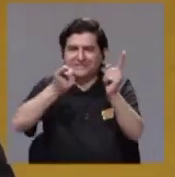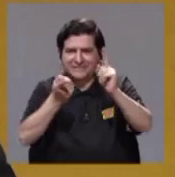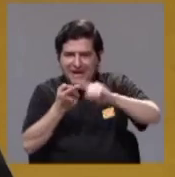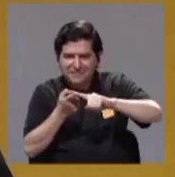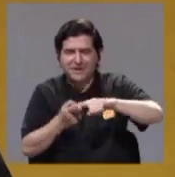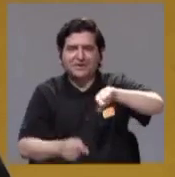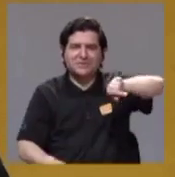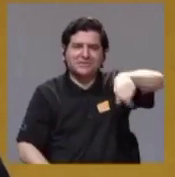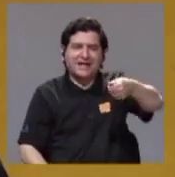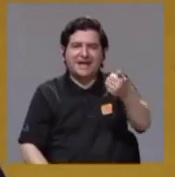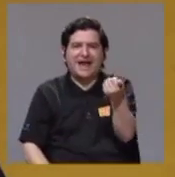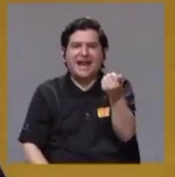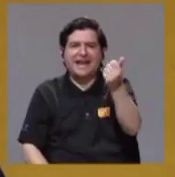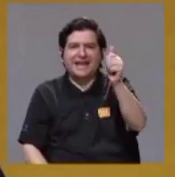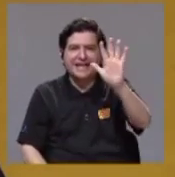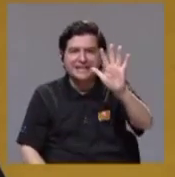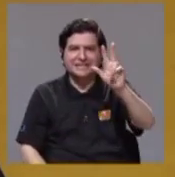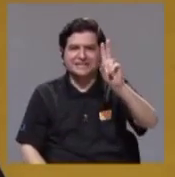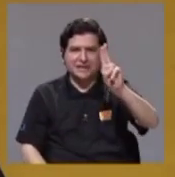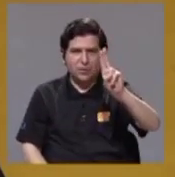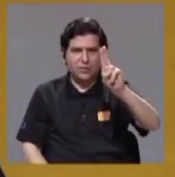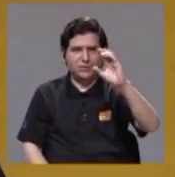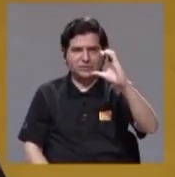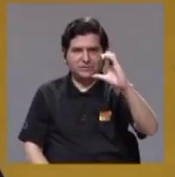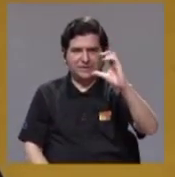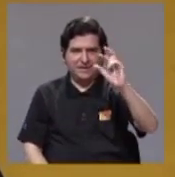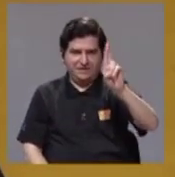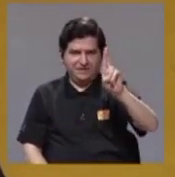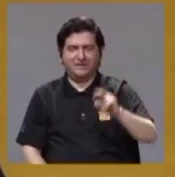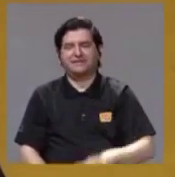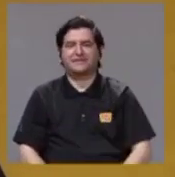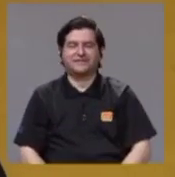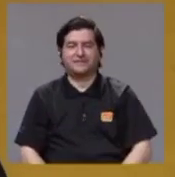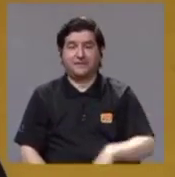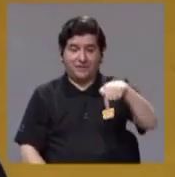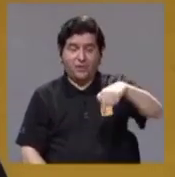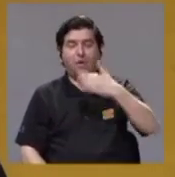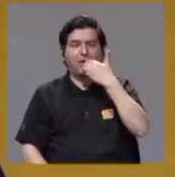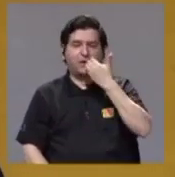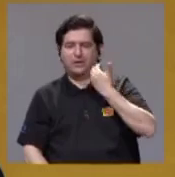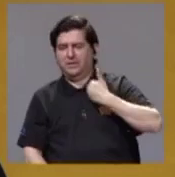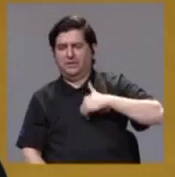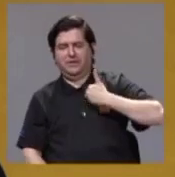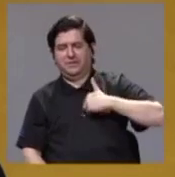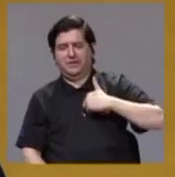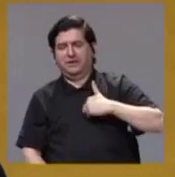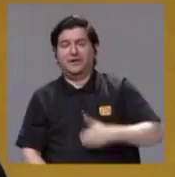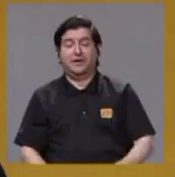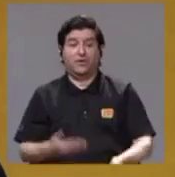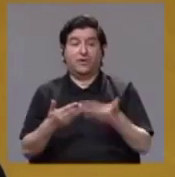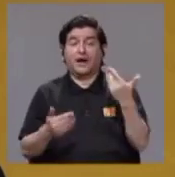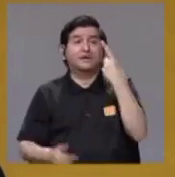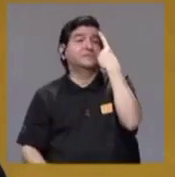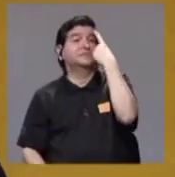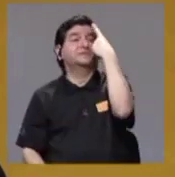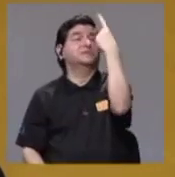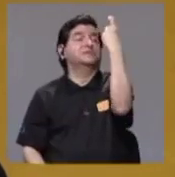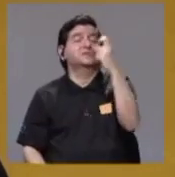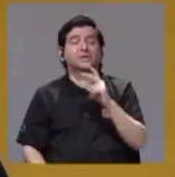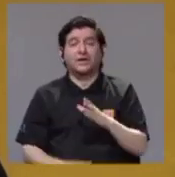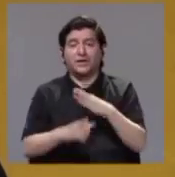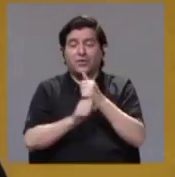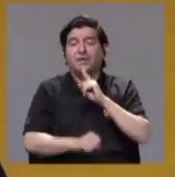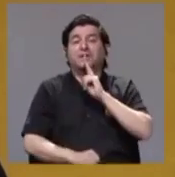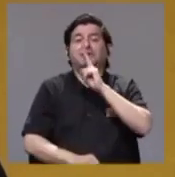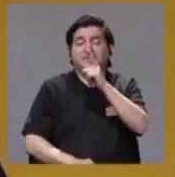Les saludamos, amigas y amigos de Canal 15 UCR, y tenemos el privilegio, el placer, casi